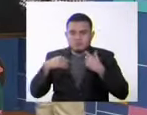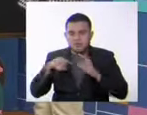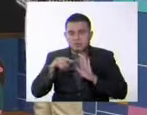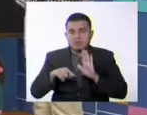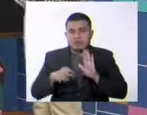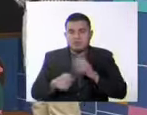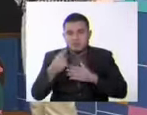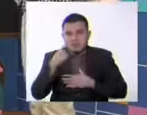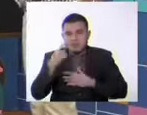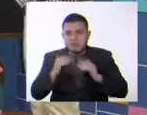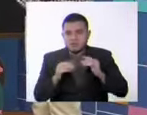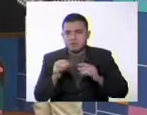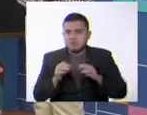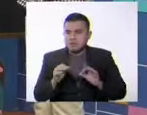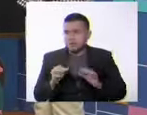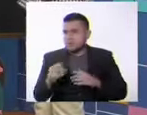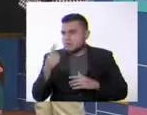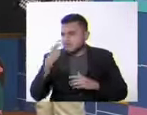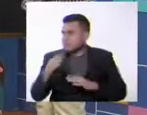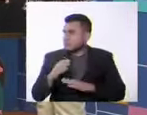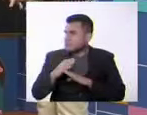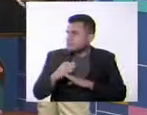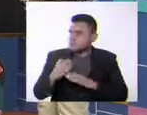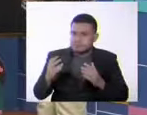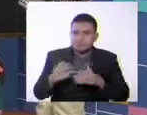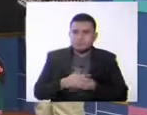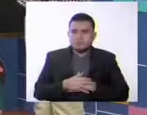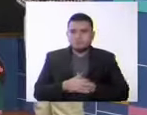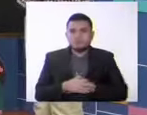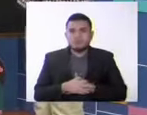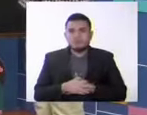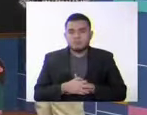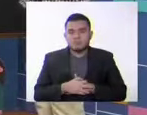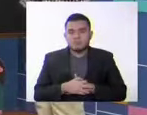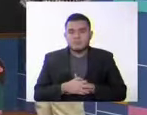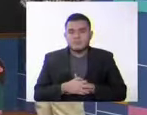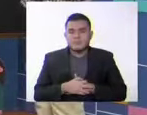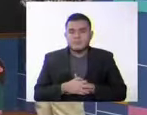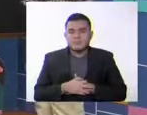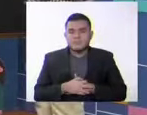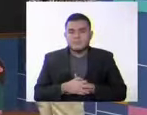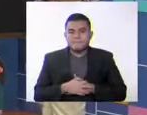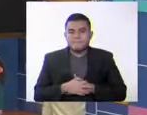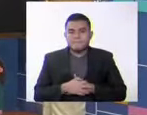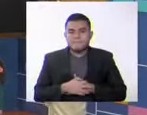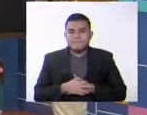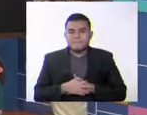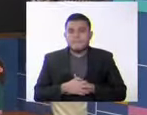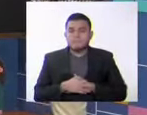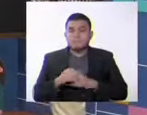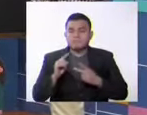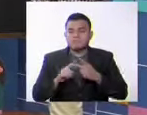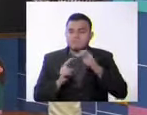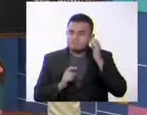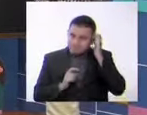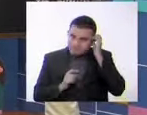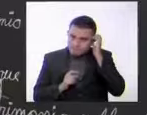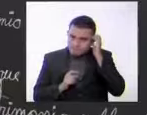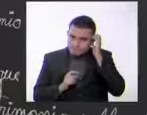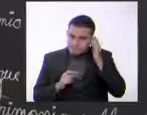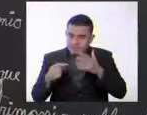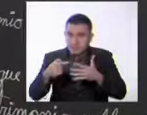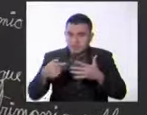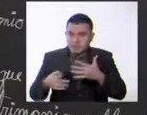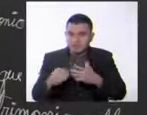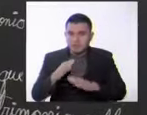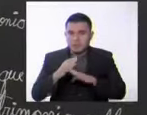y de esa manera pues se protegen. Porque el flash, por ejemplo, sé que puede deteriorar ciertas cosas. Perfecto, entonces la siguiente ley que protege